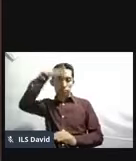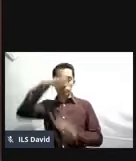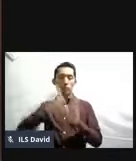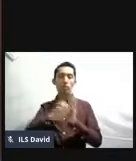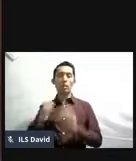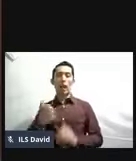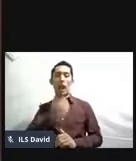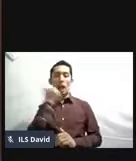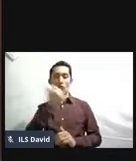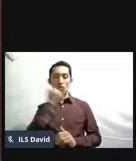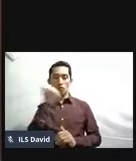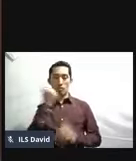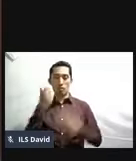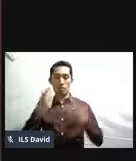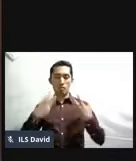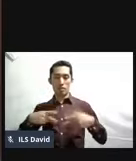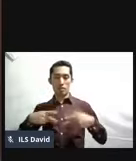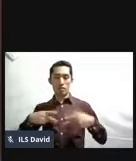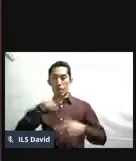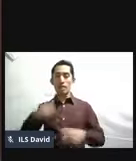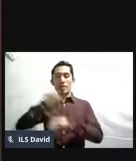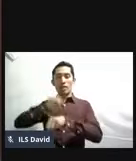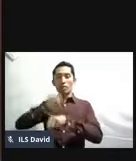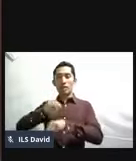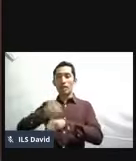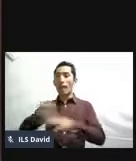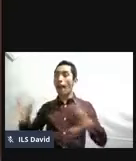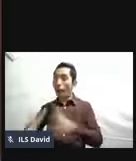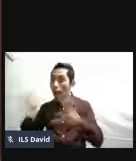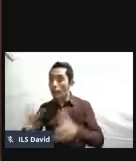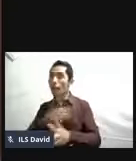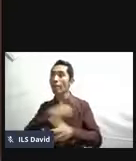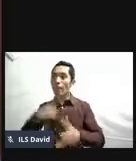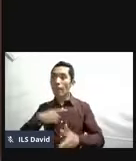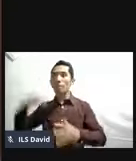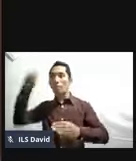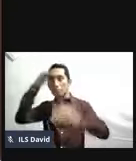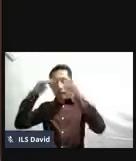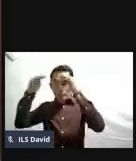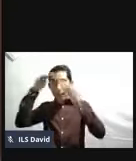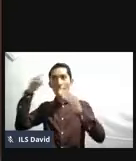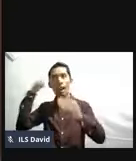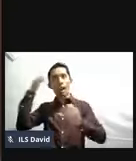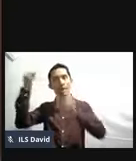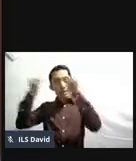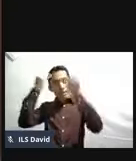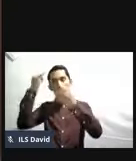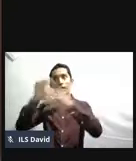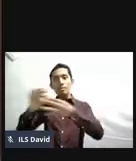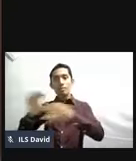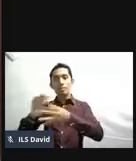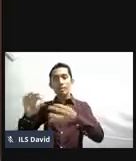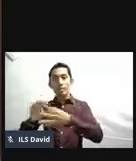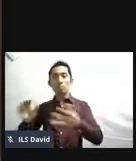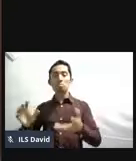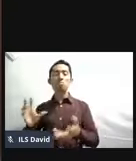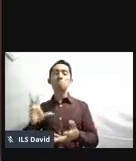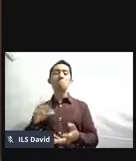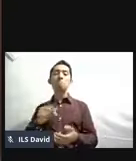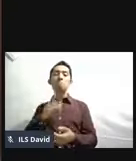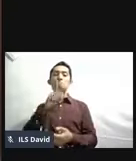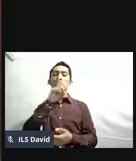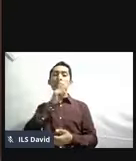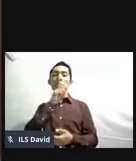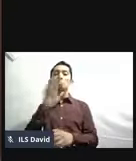no insisten en ser creativos y creadores, porque han encontrado durante toda su vida escolar estos